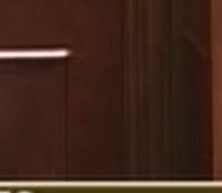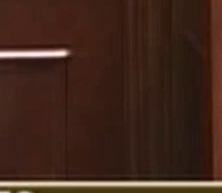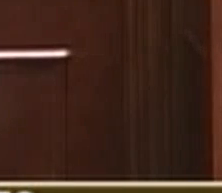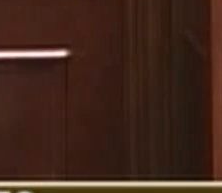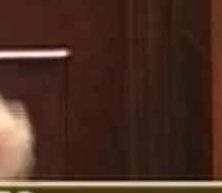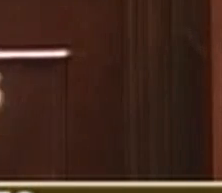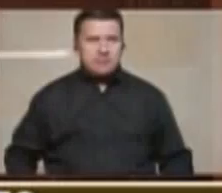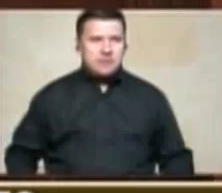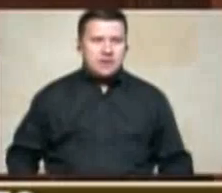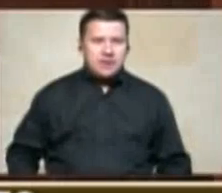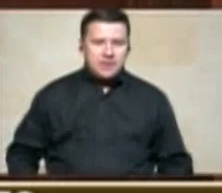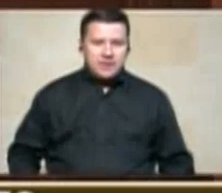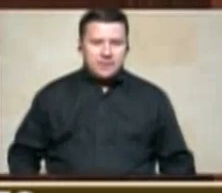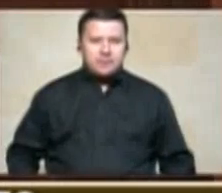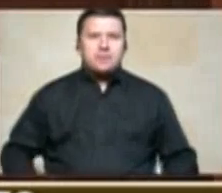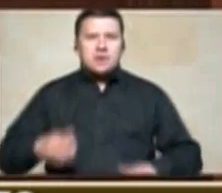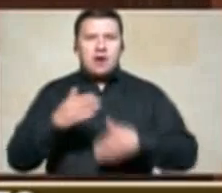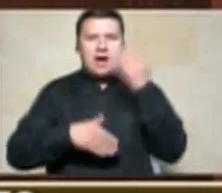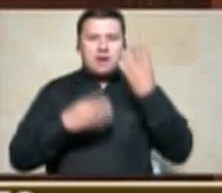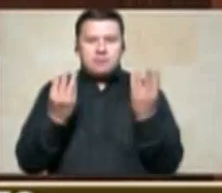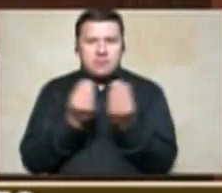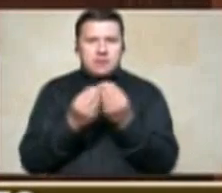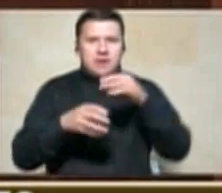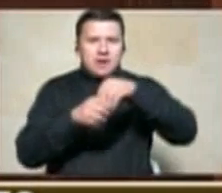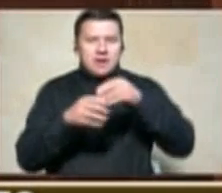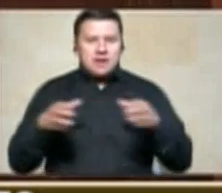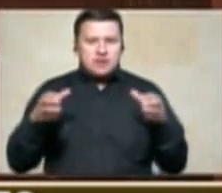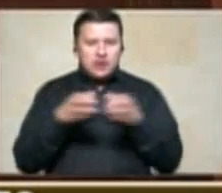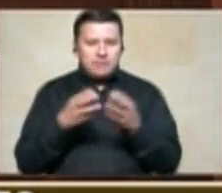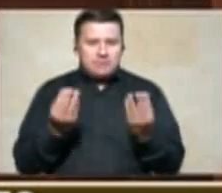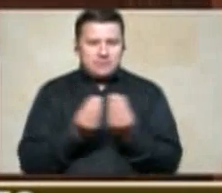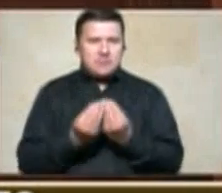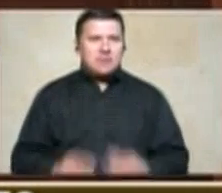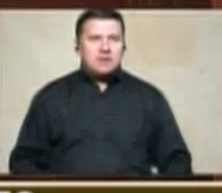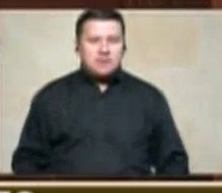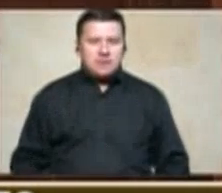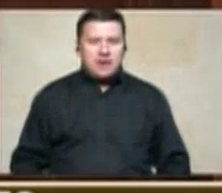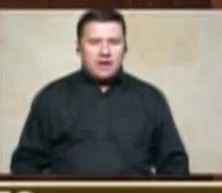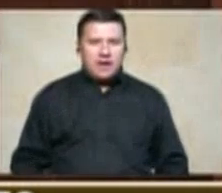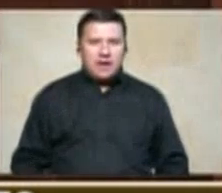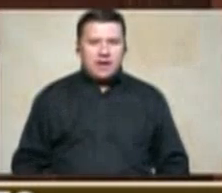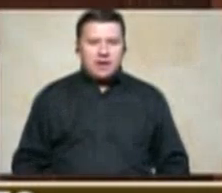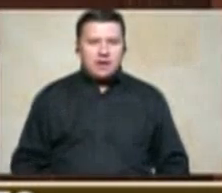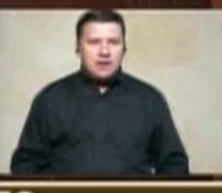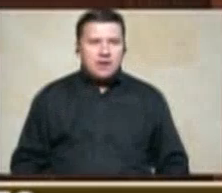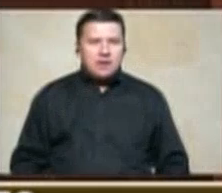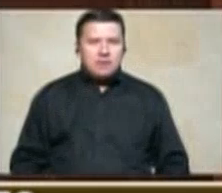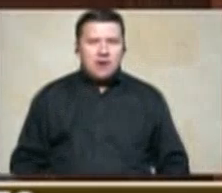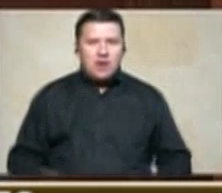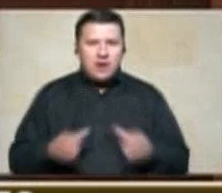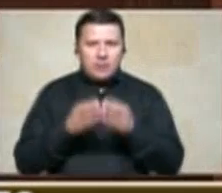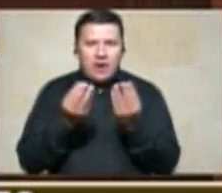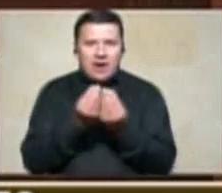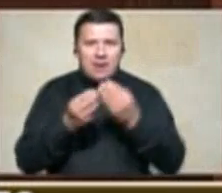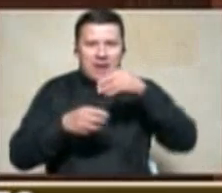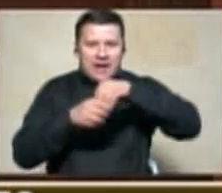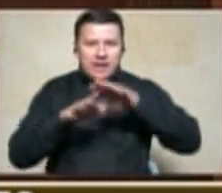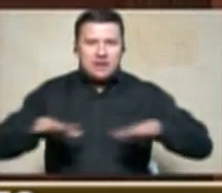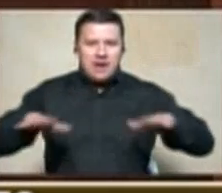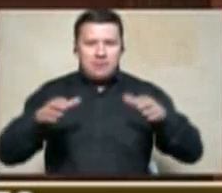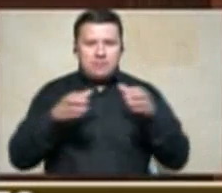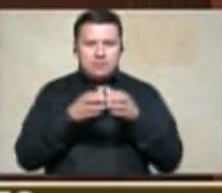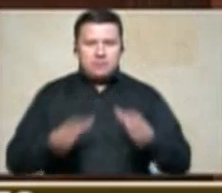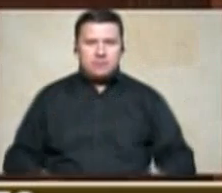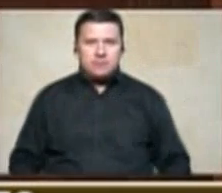tren, más puntualmente, alias Camarón, les informó a los parceleros